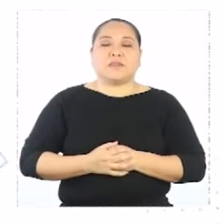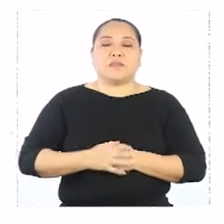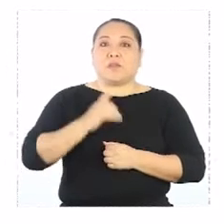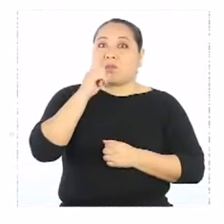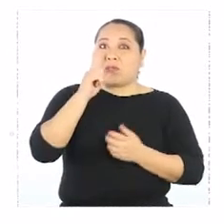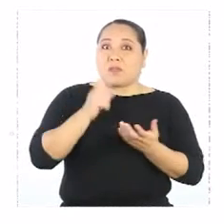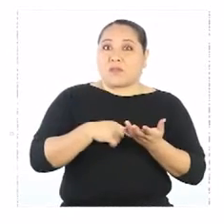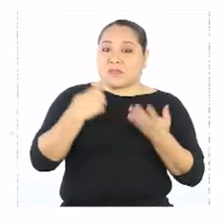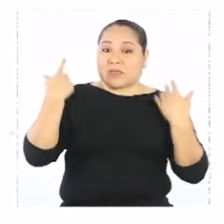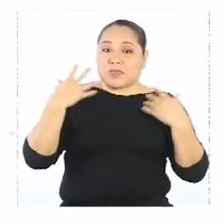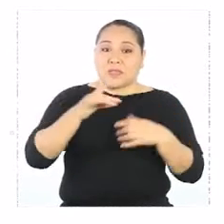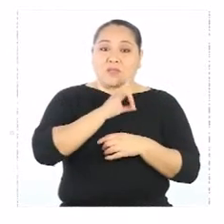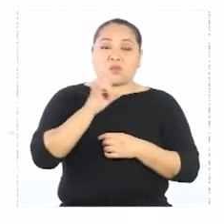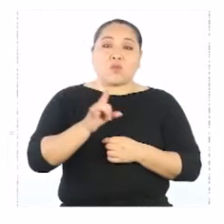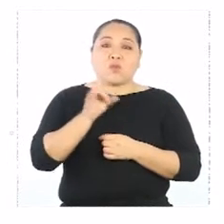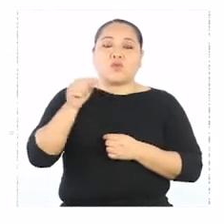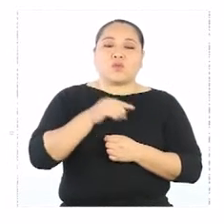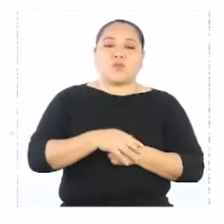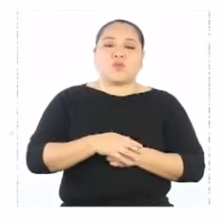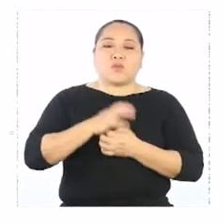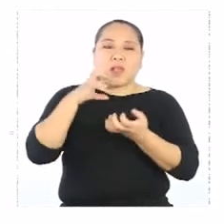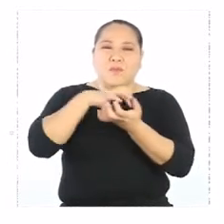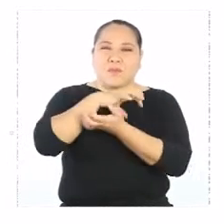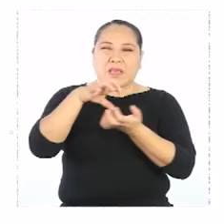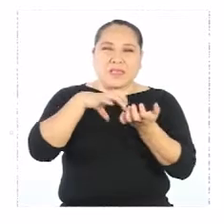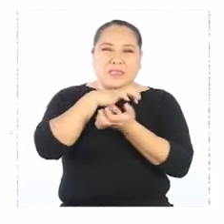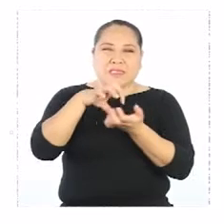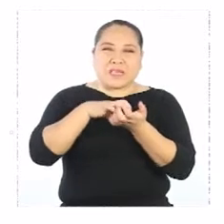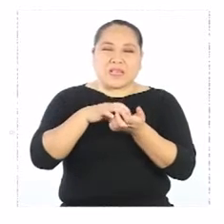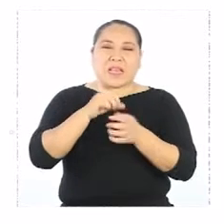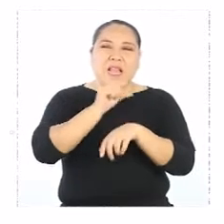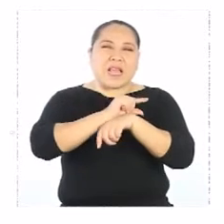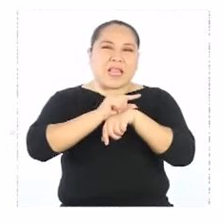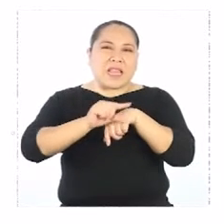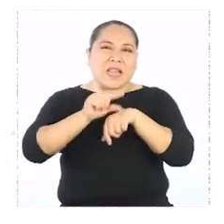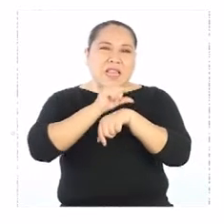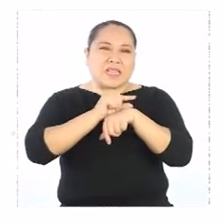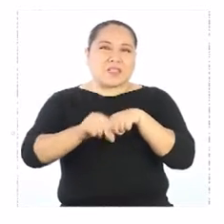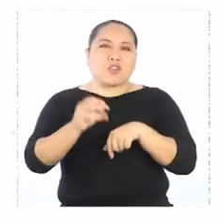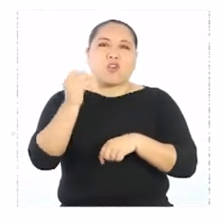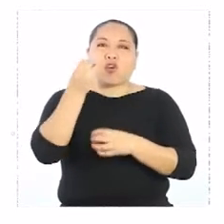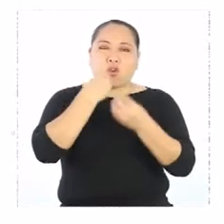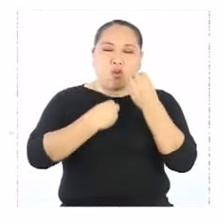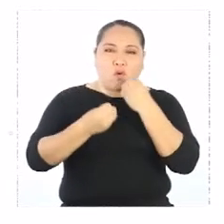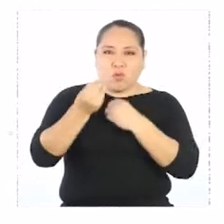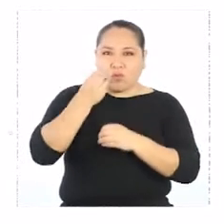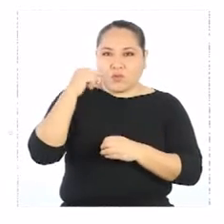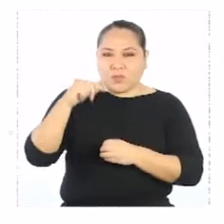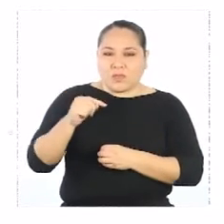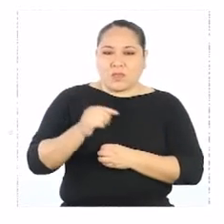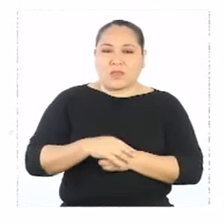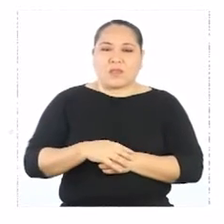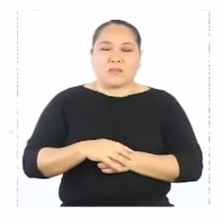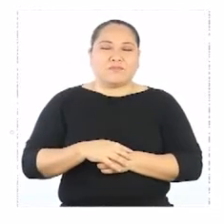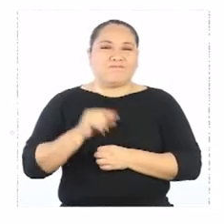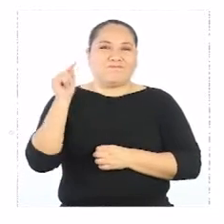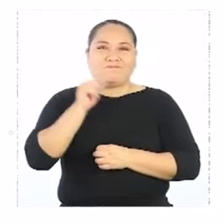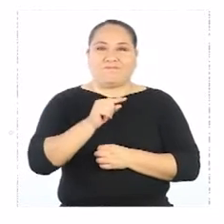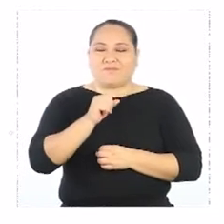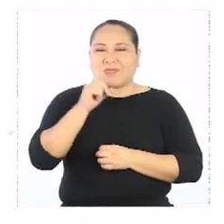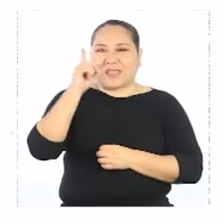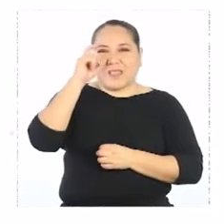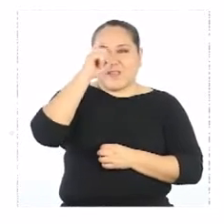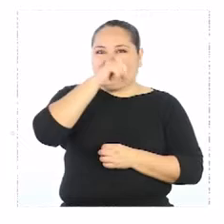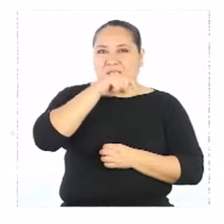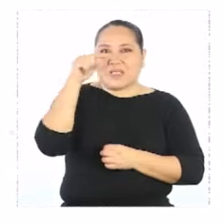intactos. Una vez utilizado, se encuentra mezclado con grasas y alimentos, con lo cual se hace